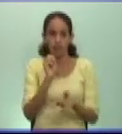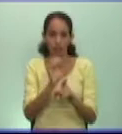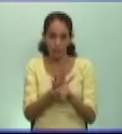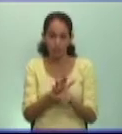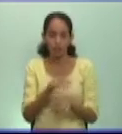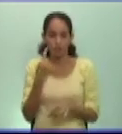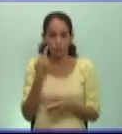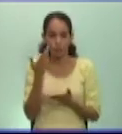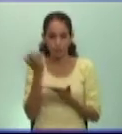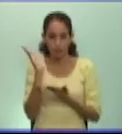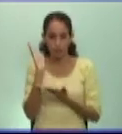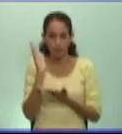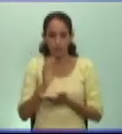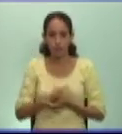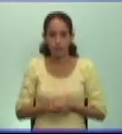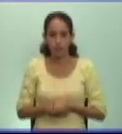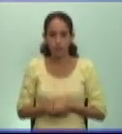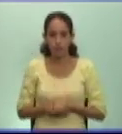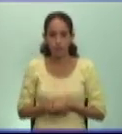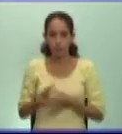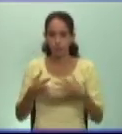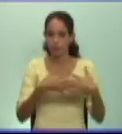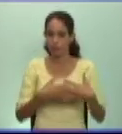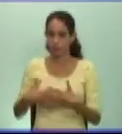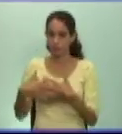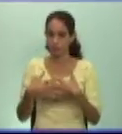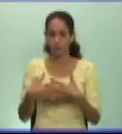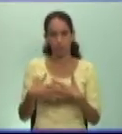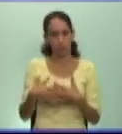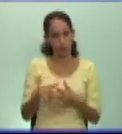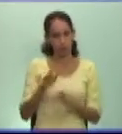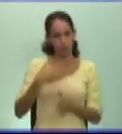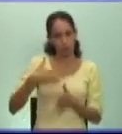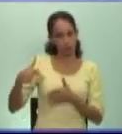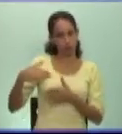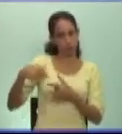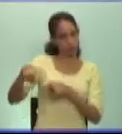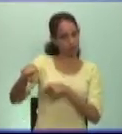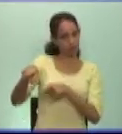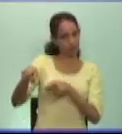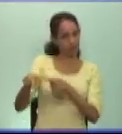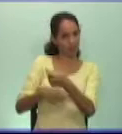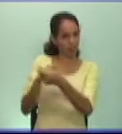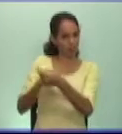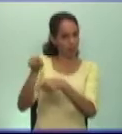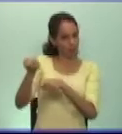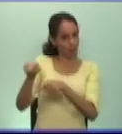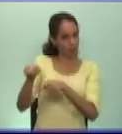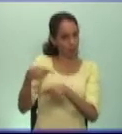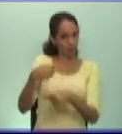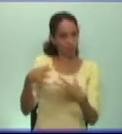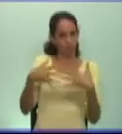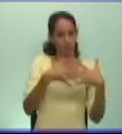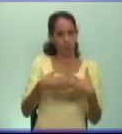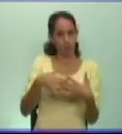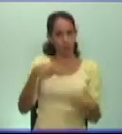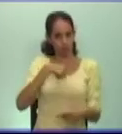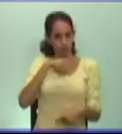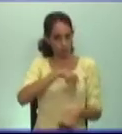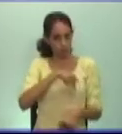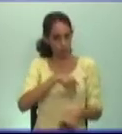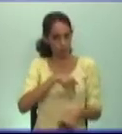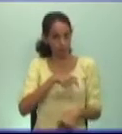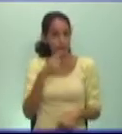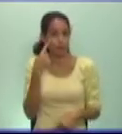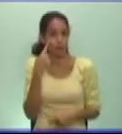Mundial. Estados Unidos está alejado de la guerra, igual que había ocurrido en la primera, pero durante la guerra Estados Unidos va a adoptar dos posiciones,